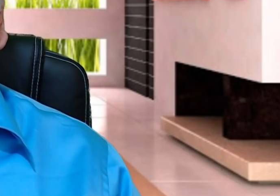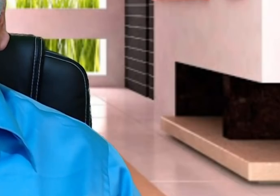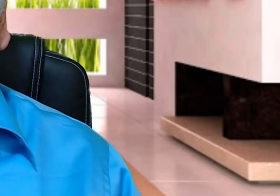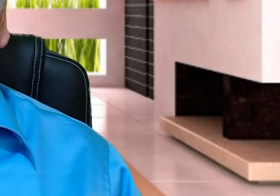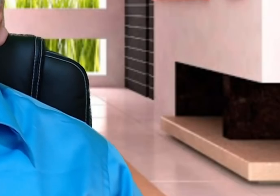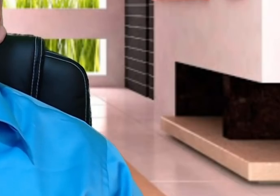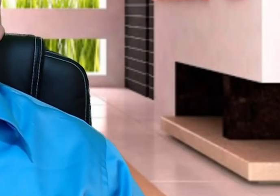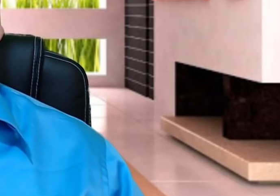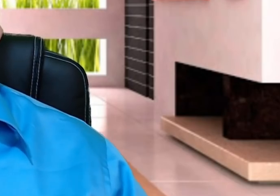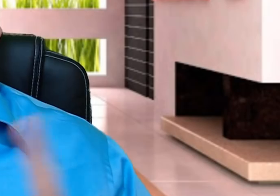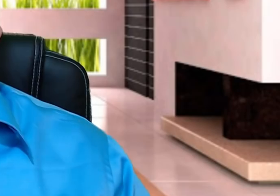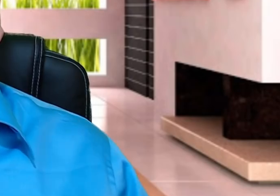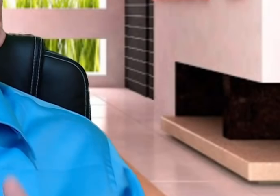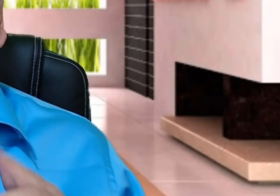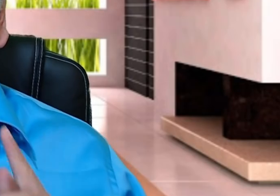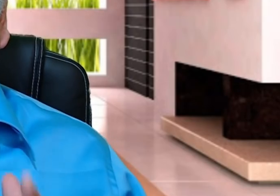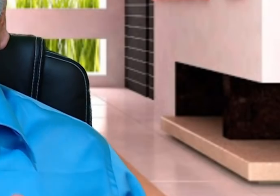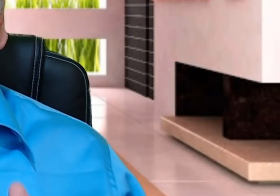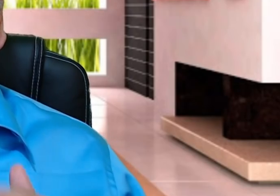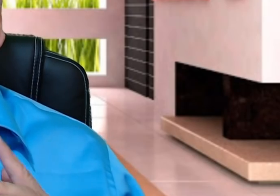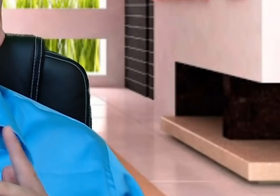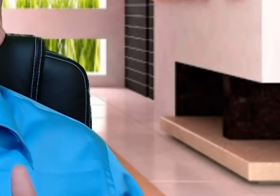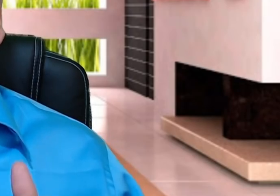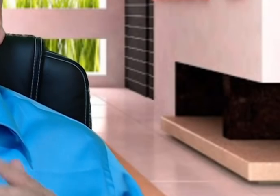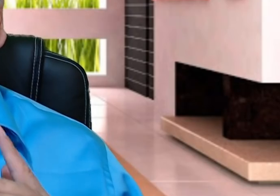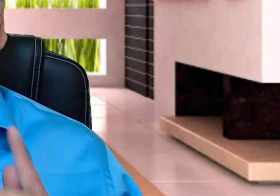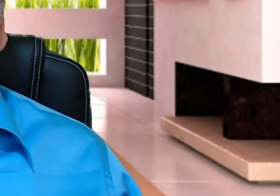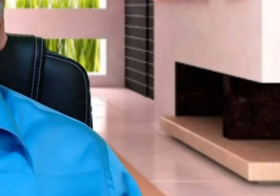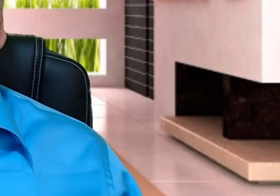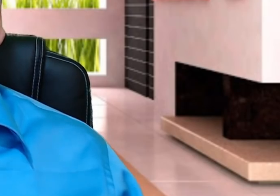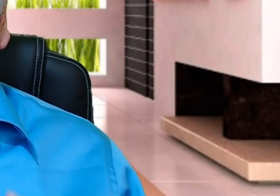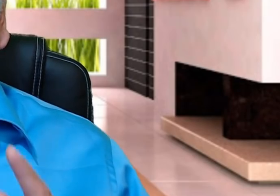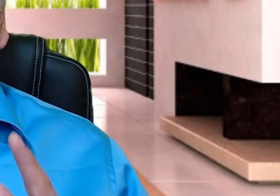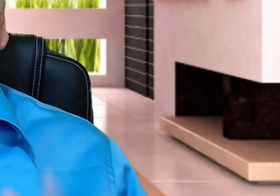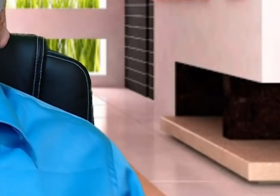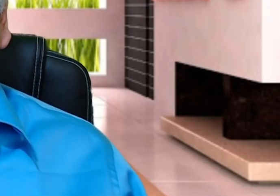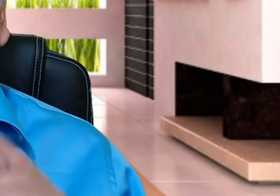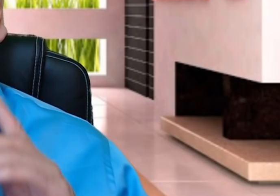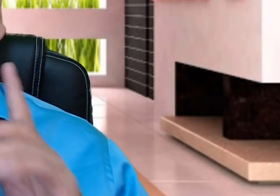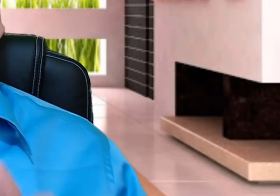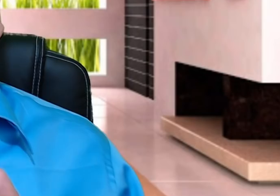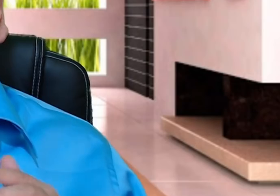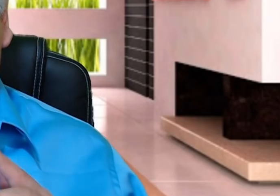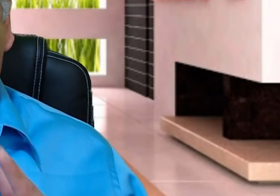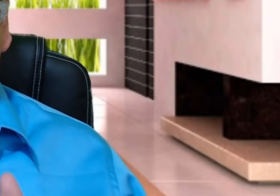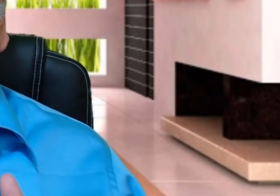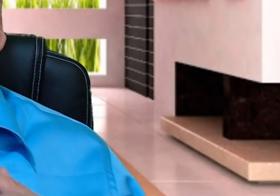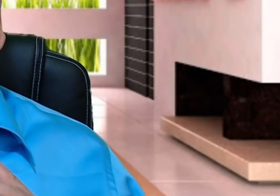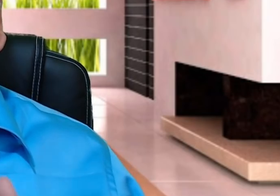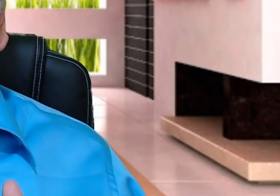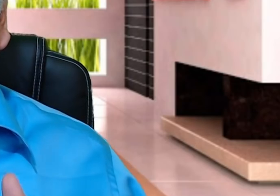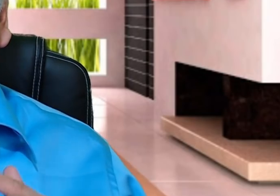López Obrador porque sus medidas represoras no han dado resultados y sus estados son los que tienen